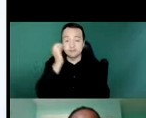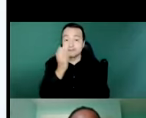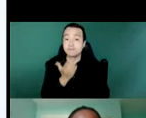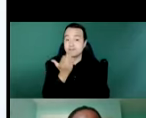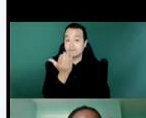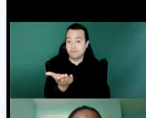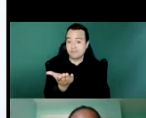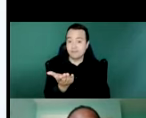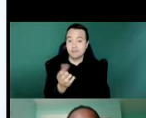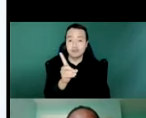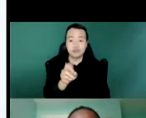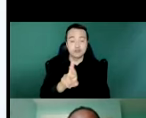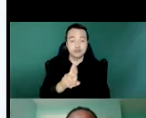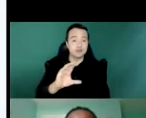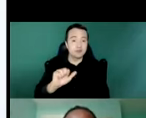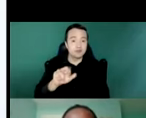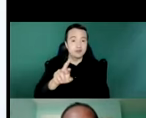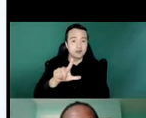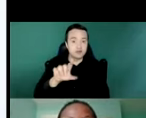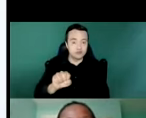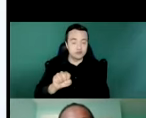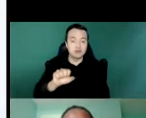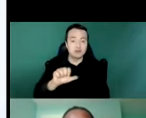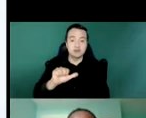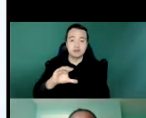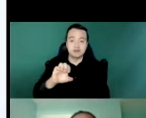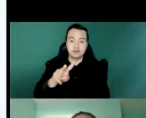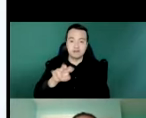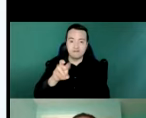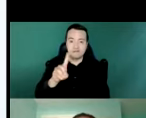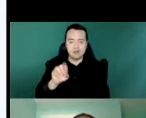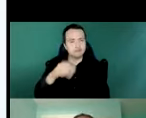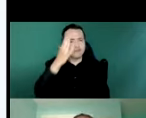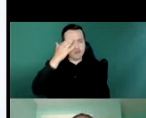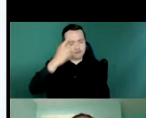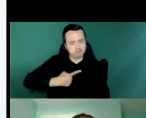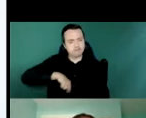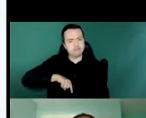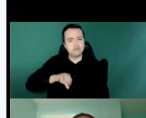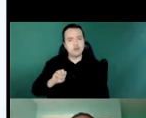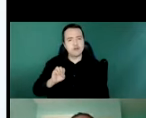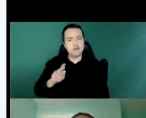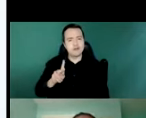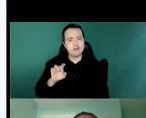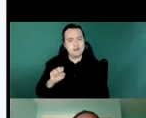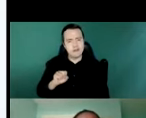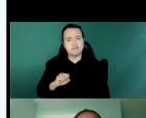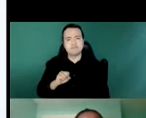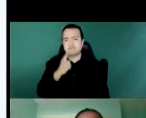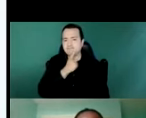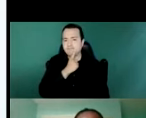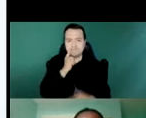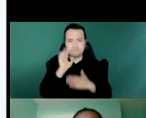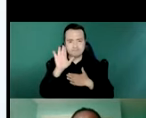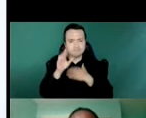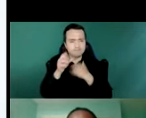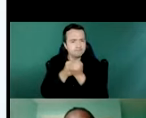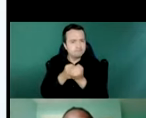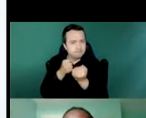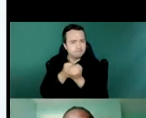estamos, como usted sabe, totalmente comprometidos también para que unamos fuerzas para poder